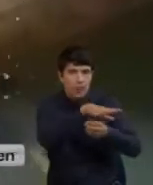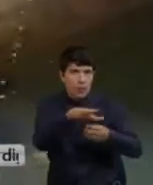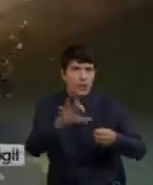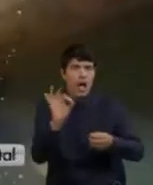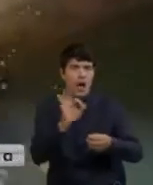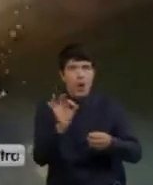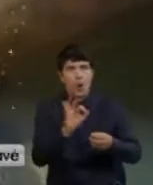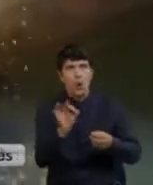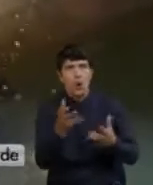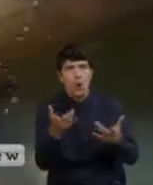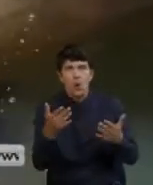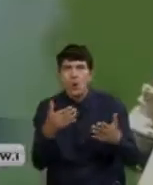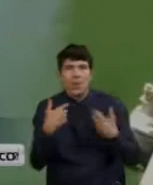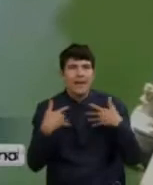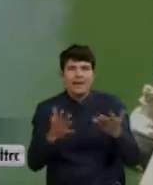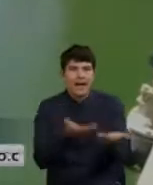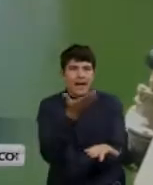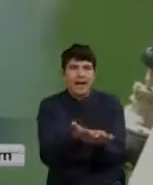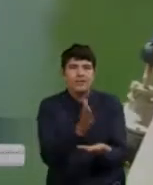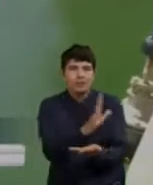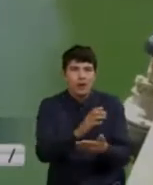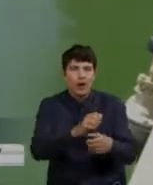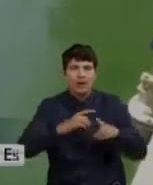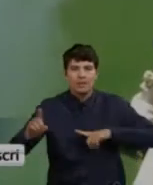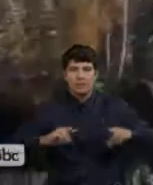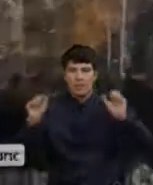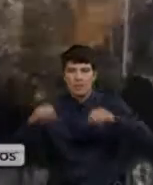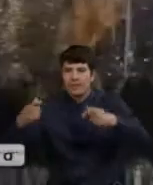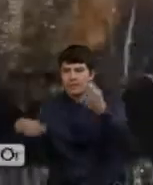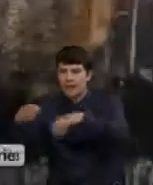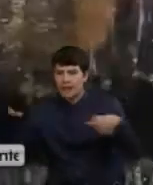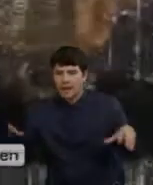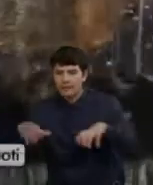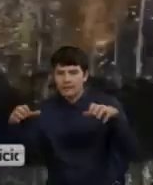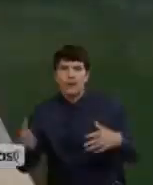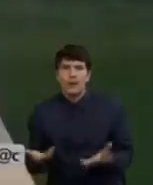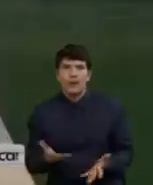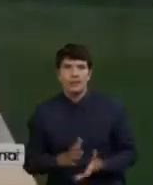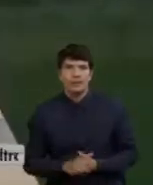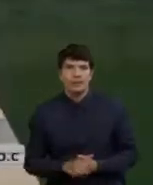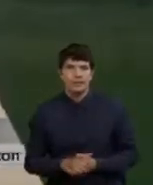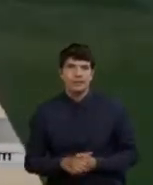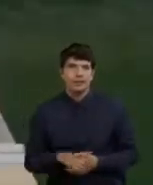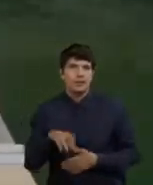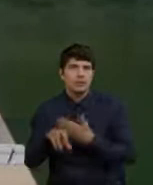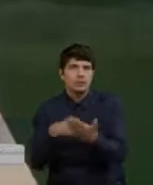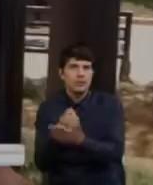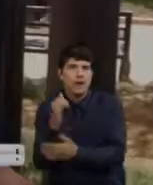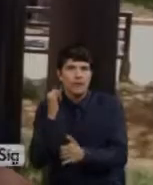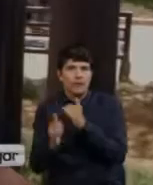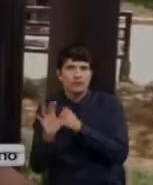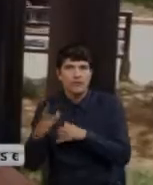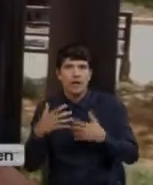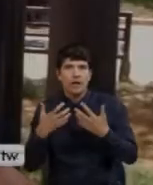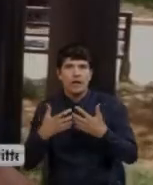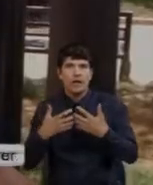tipo de argumento administrativo para vender las acciones y termina muy seguramente en manos de un particular o